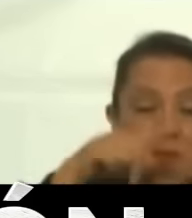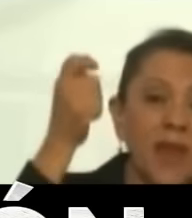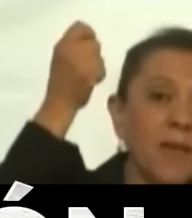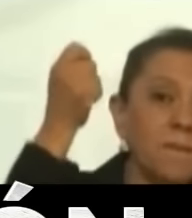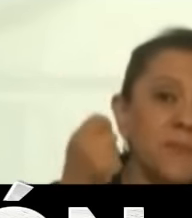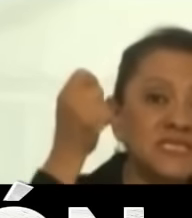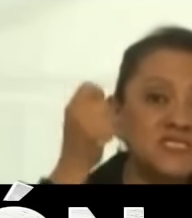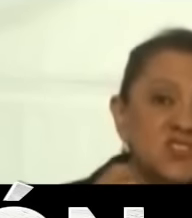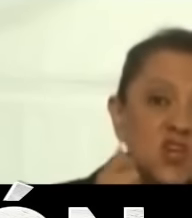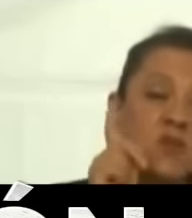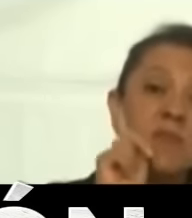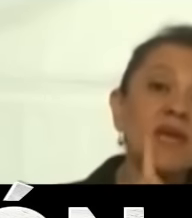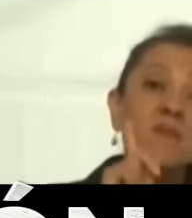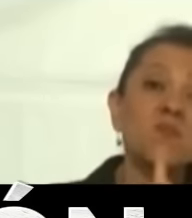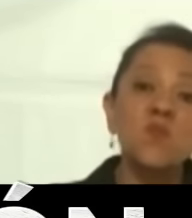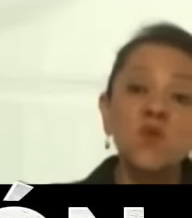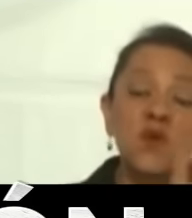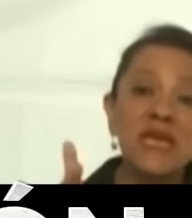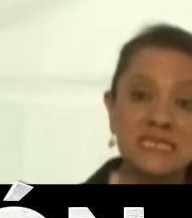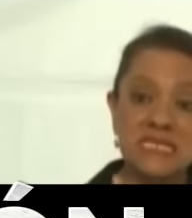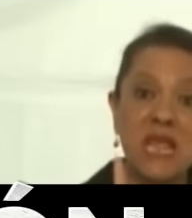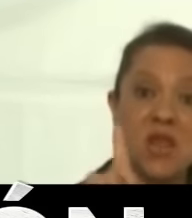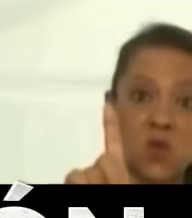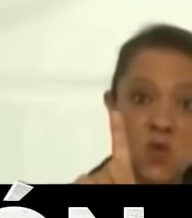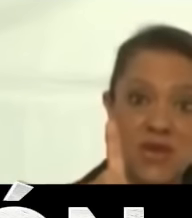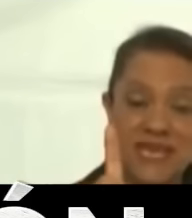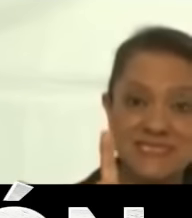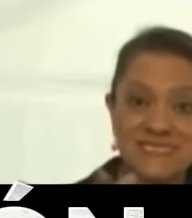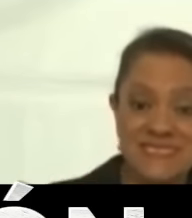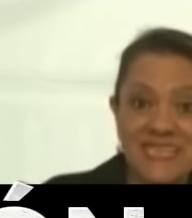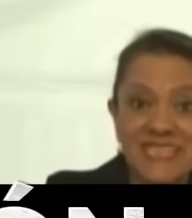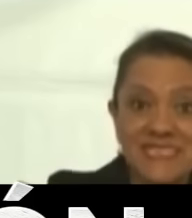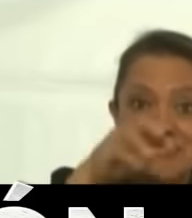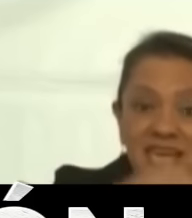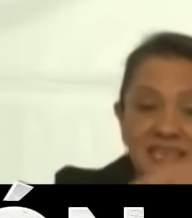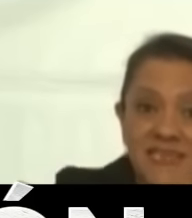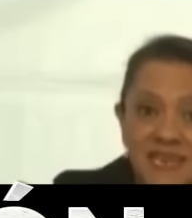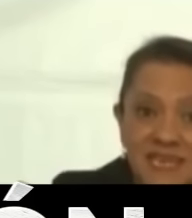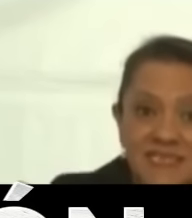las mujeres, la pensión Mujeres Bienestar.